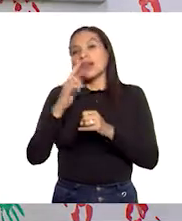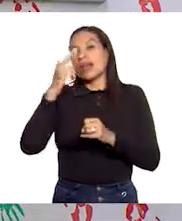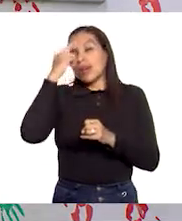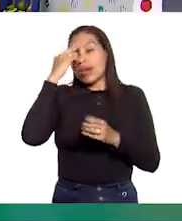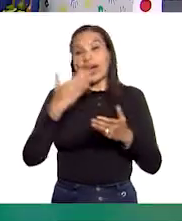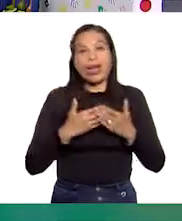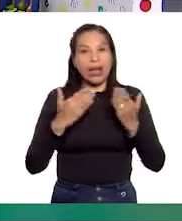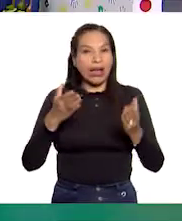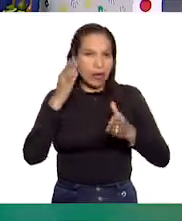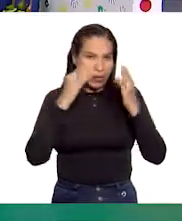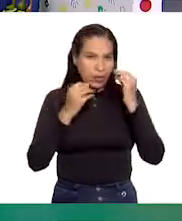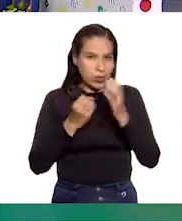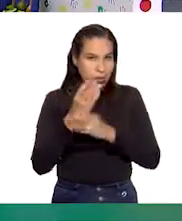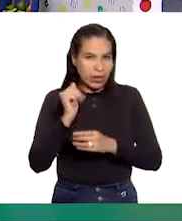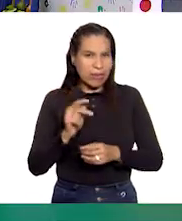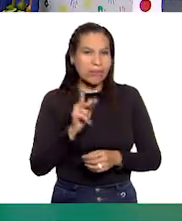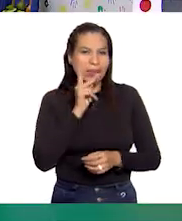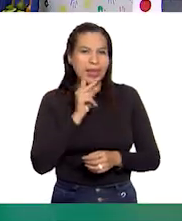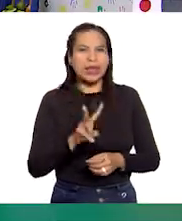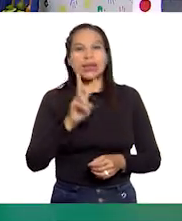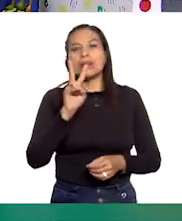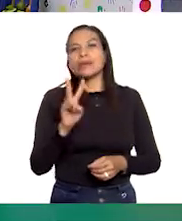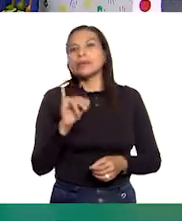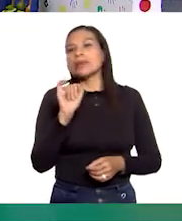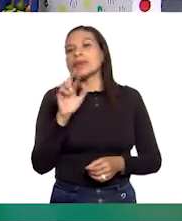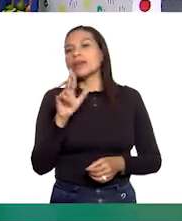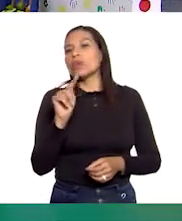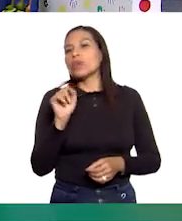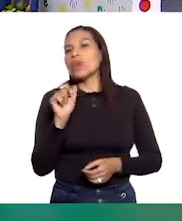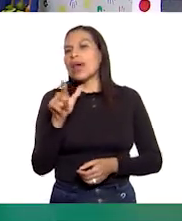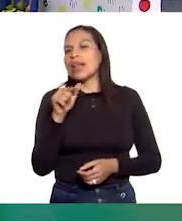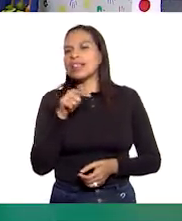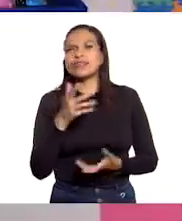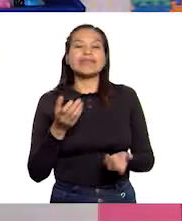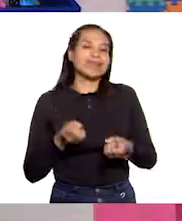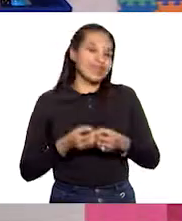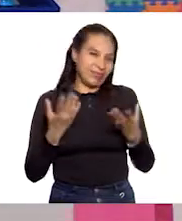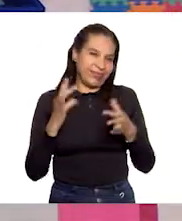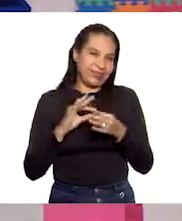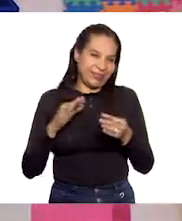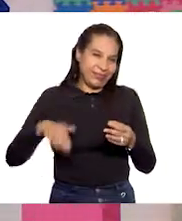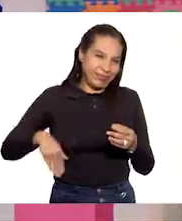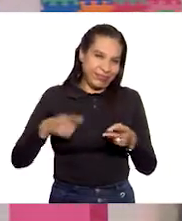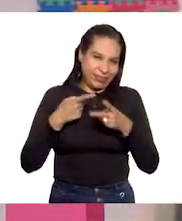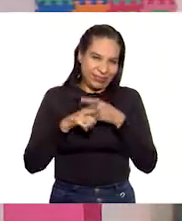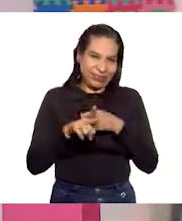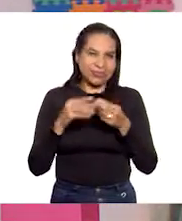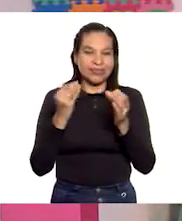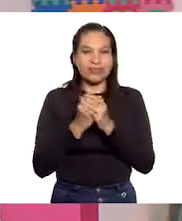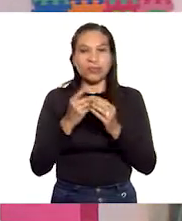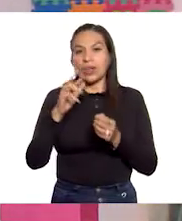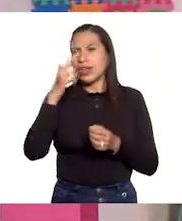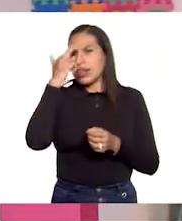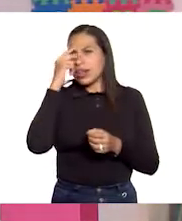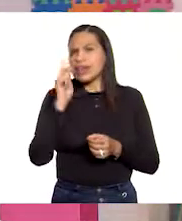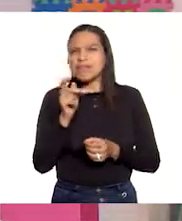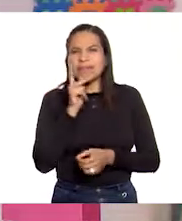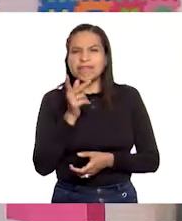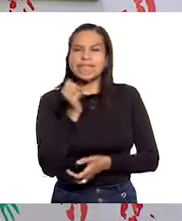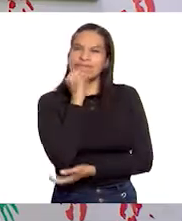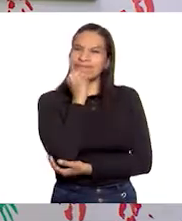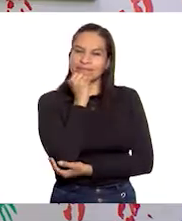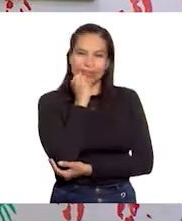que ahora aprendimos esta nueva palabra? Virtual, claro, nos lo explicó al principio de la clase. ¿Recuerdas qué es?